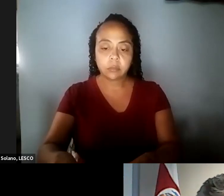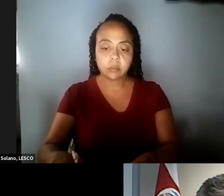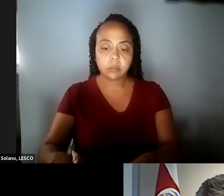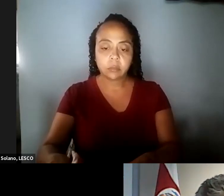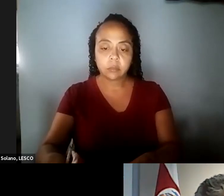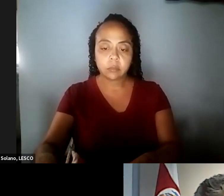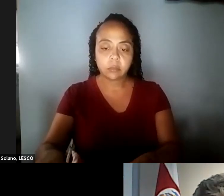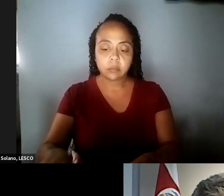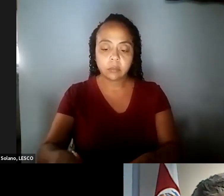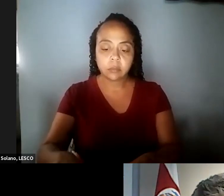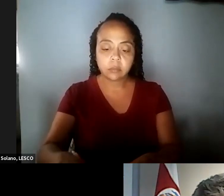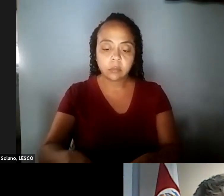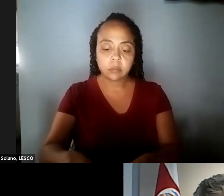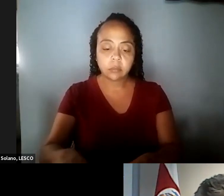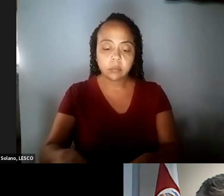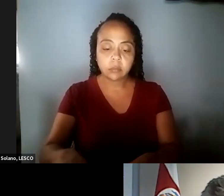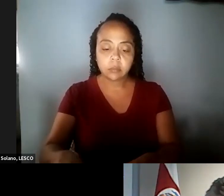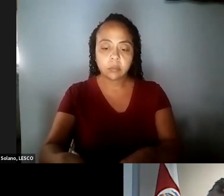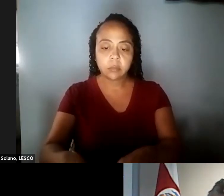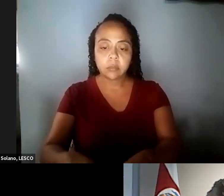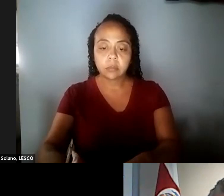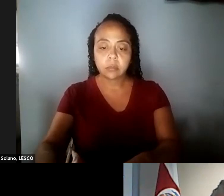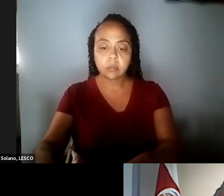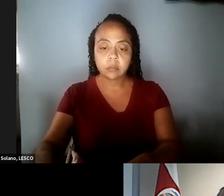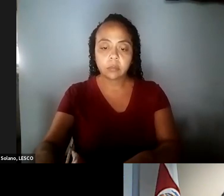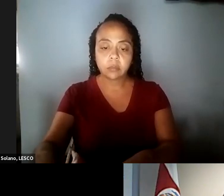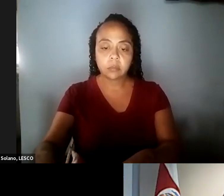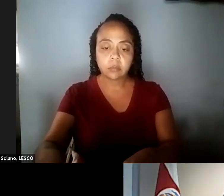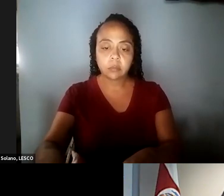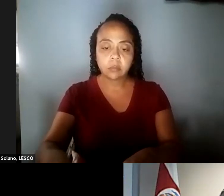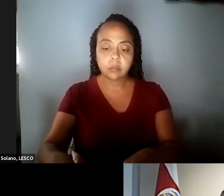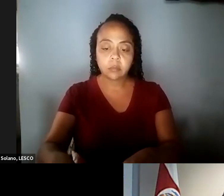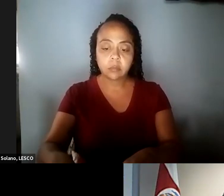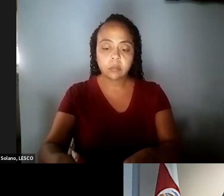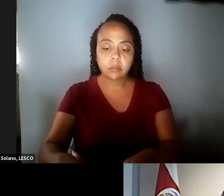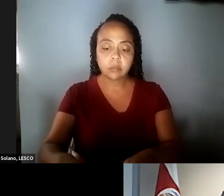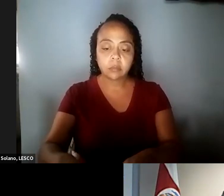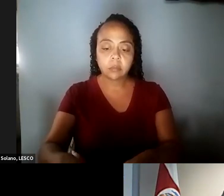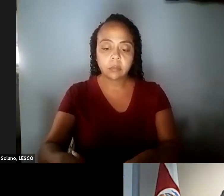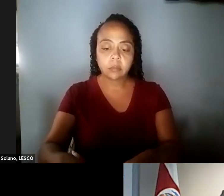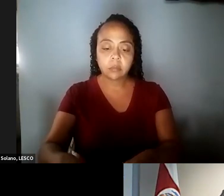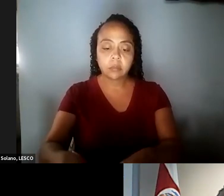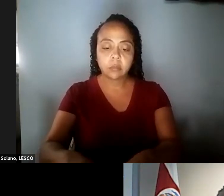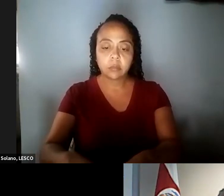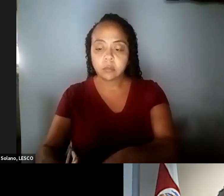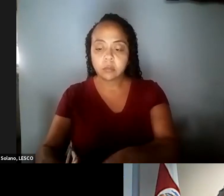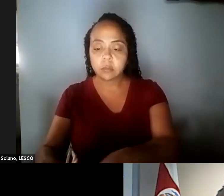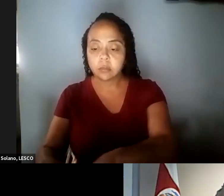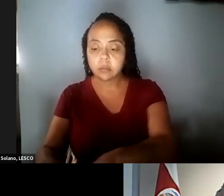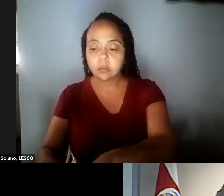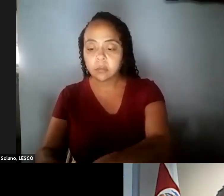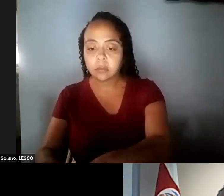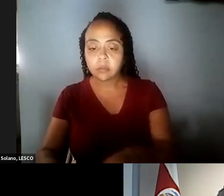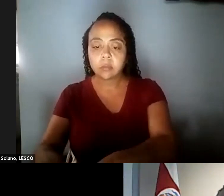activamente en la gestión del riesgo externo porque además debemos entender que las amenazas del entorno de mi